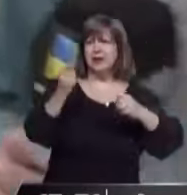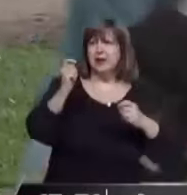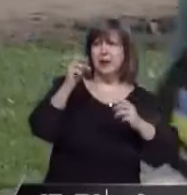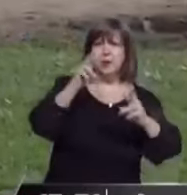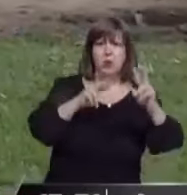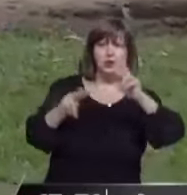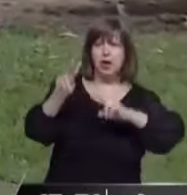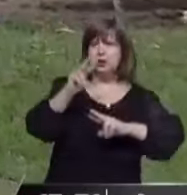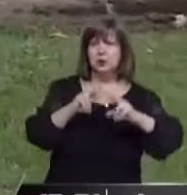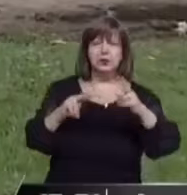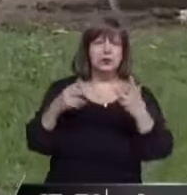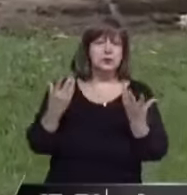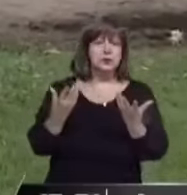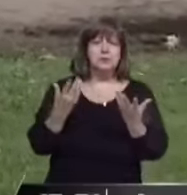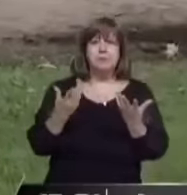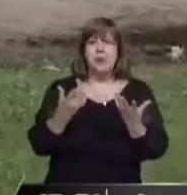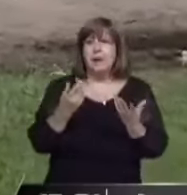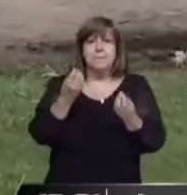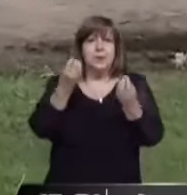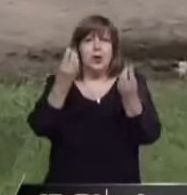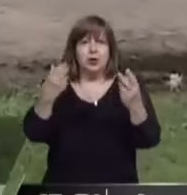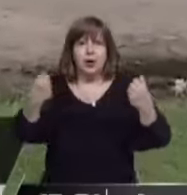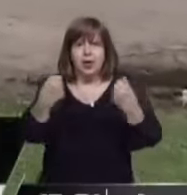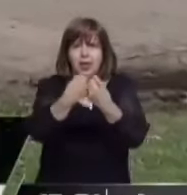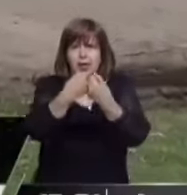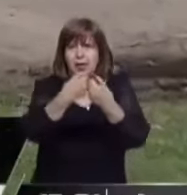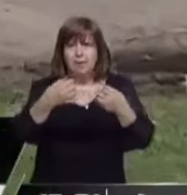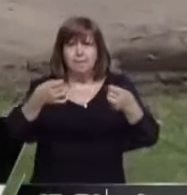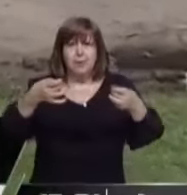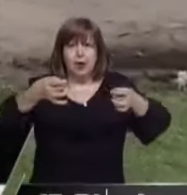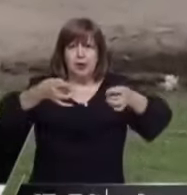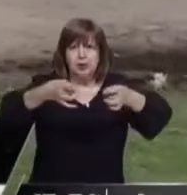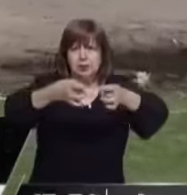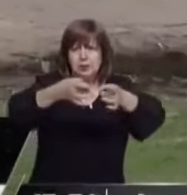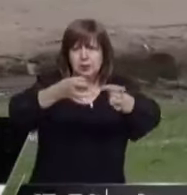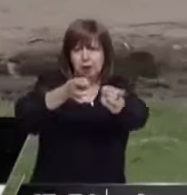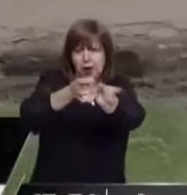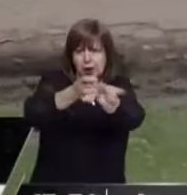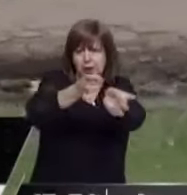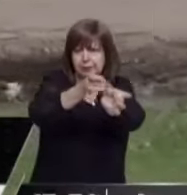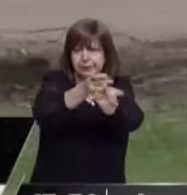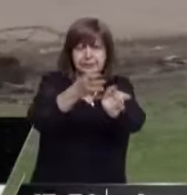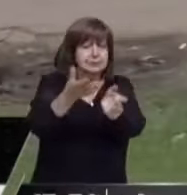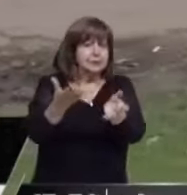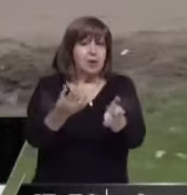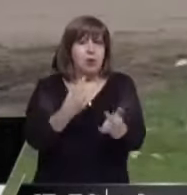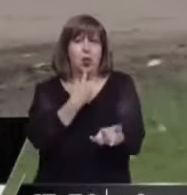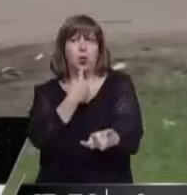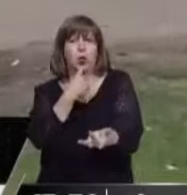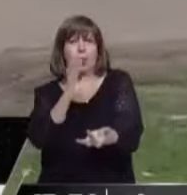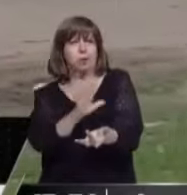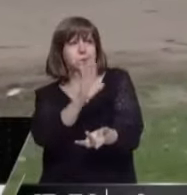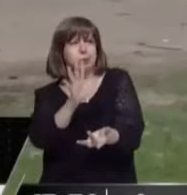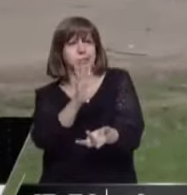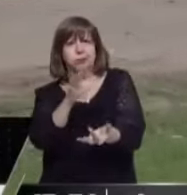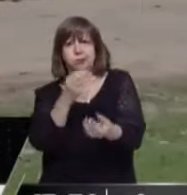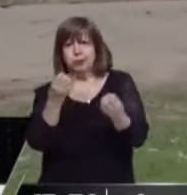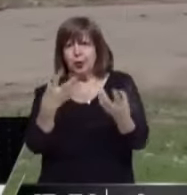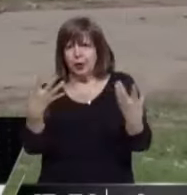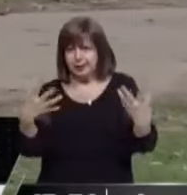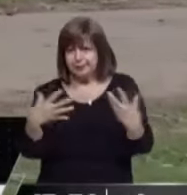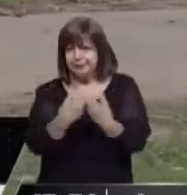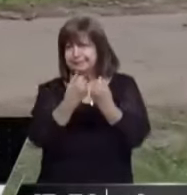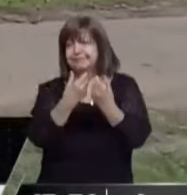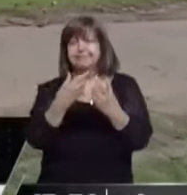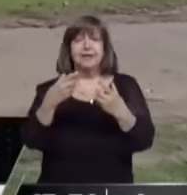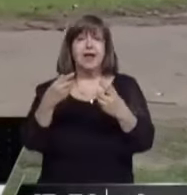de una explicación a lo que ha sucedido aquí en Palermo Porque todavía son muchos los interrogantes hasta ahora